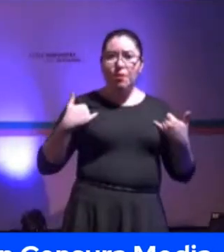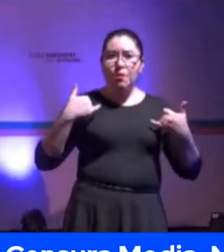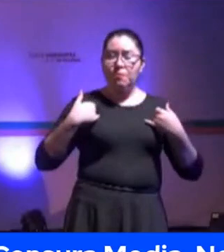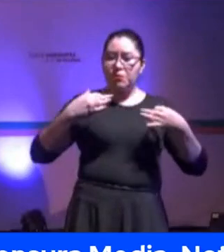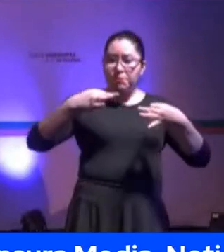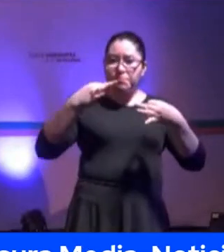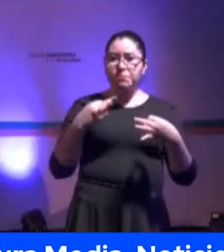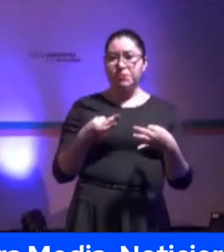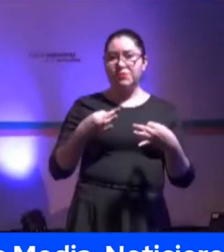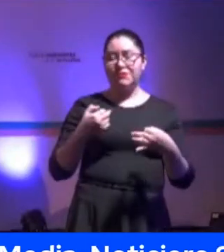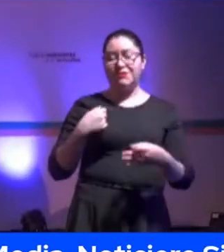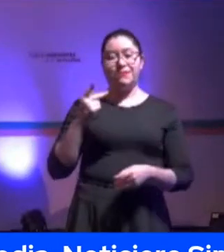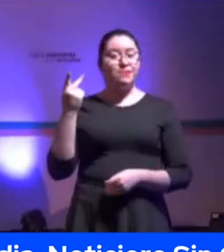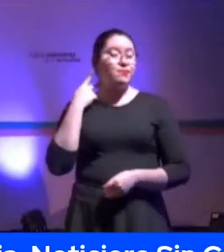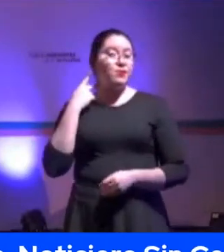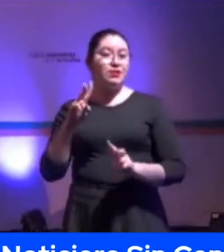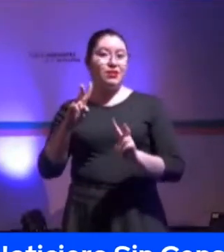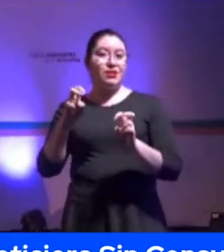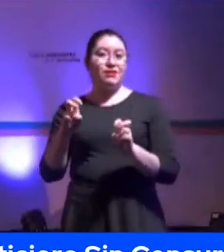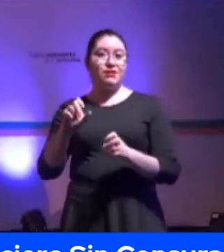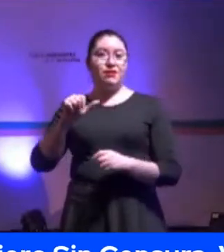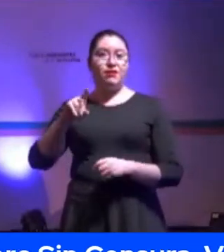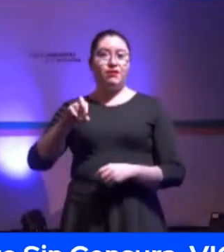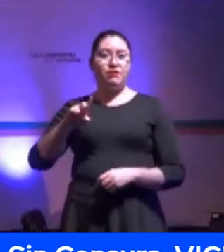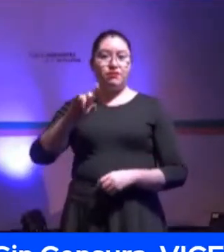de vista en la política, Andrea Chávez Treviño,